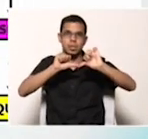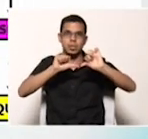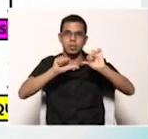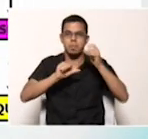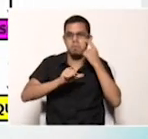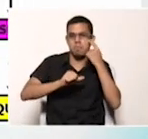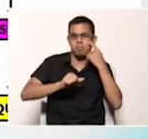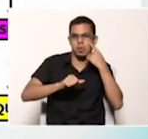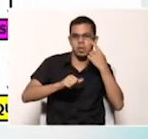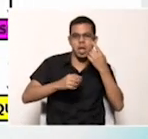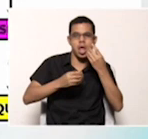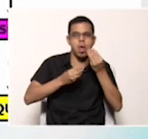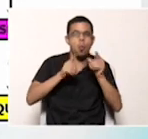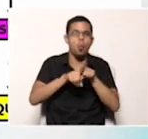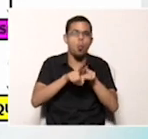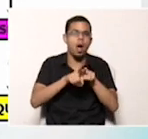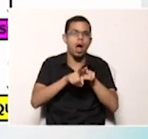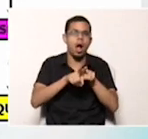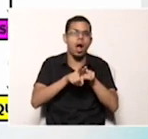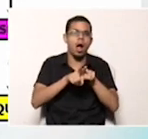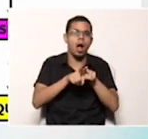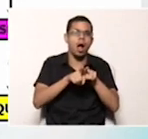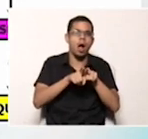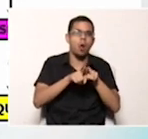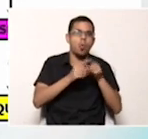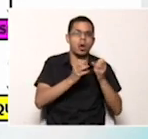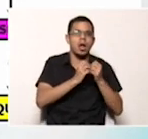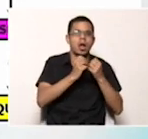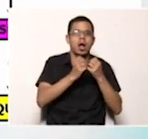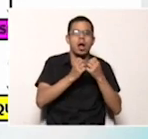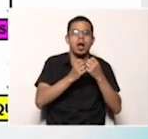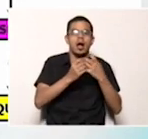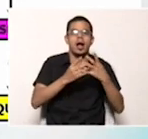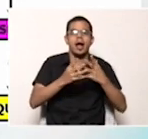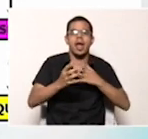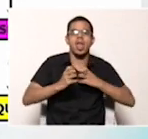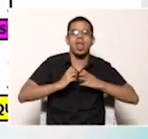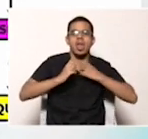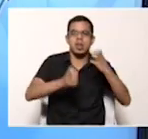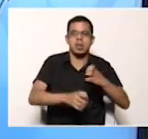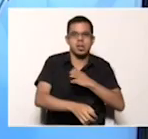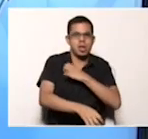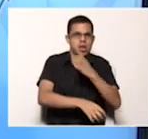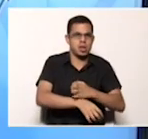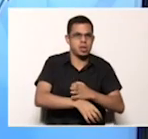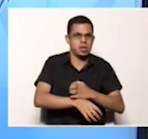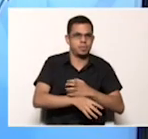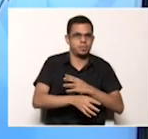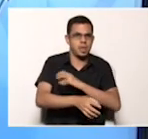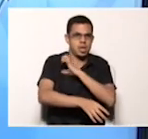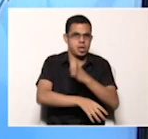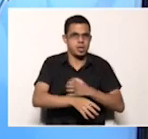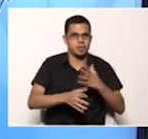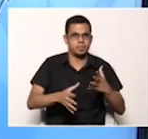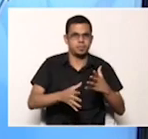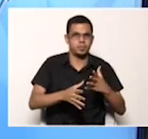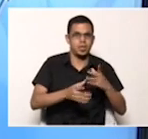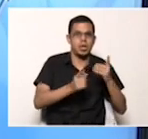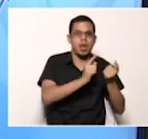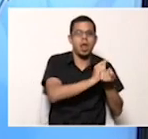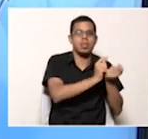energía. Temperatura es la manera como yo voy a medir el grado de calor de un